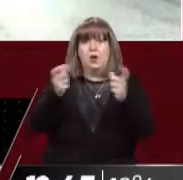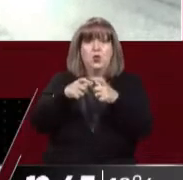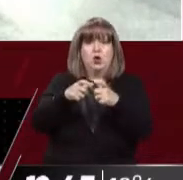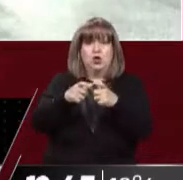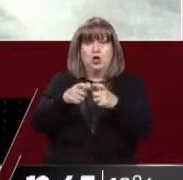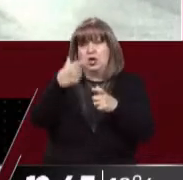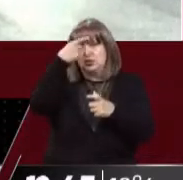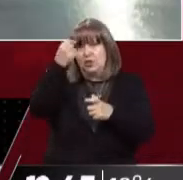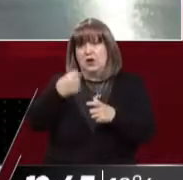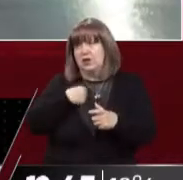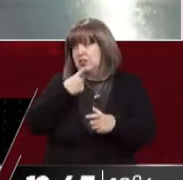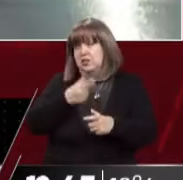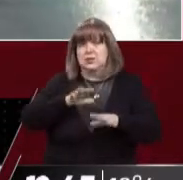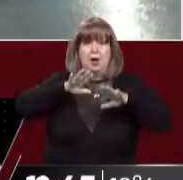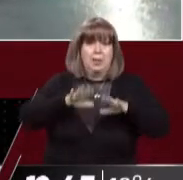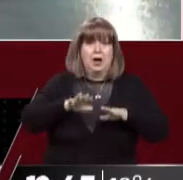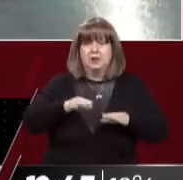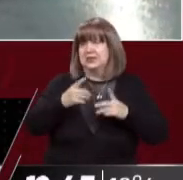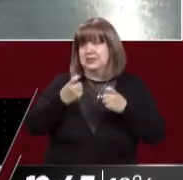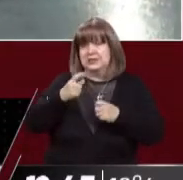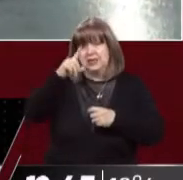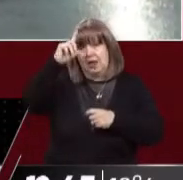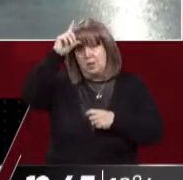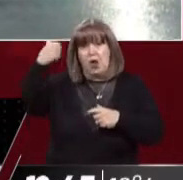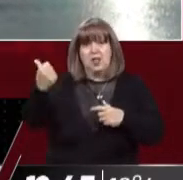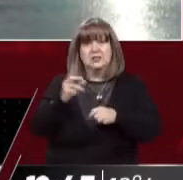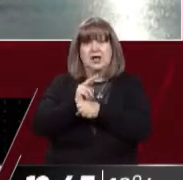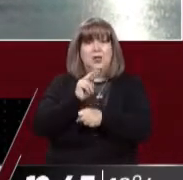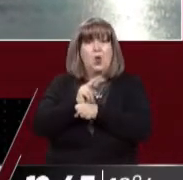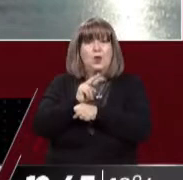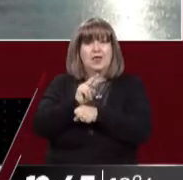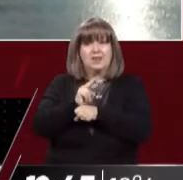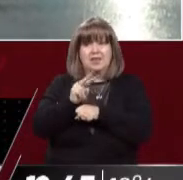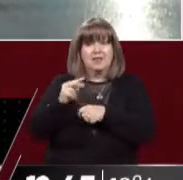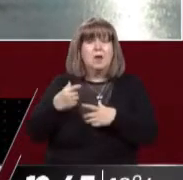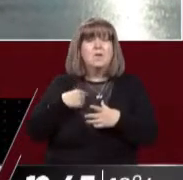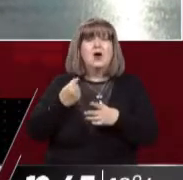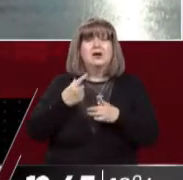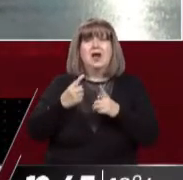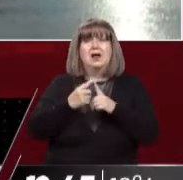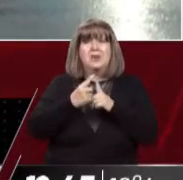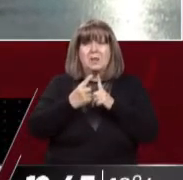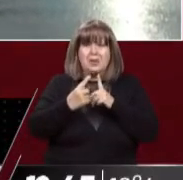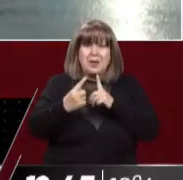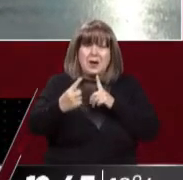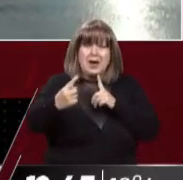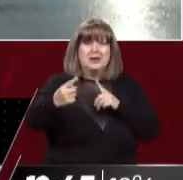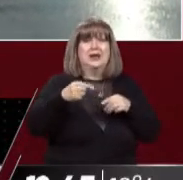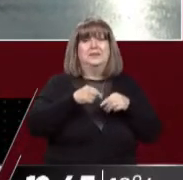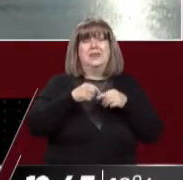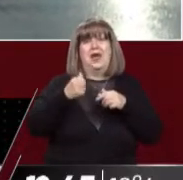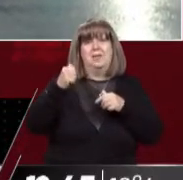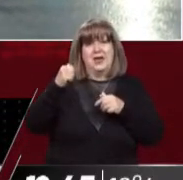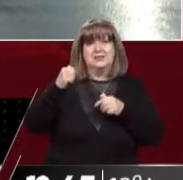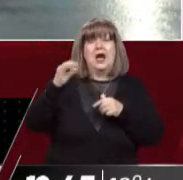si van a parar o no, porque necesitan más seguridad. Lo que pasa es que los recorridos son muy amplios, el Grupo 500 va... Detrás